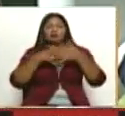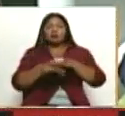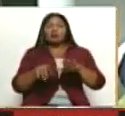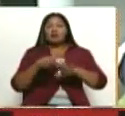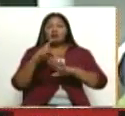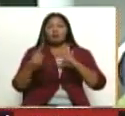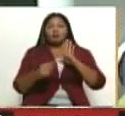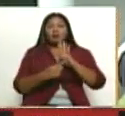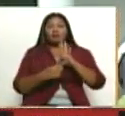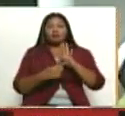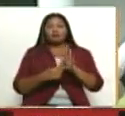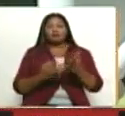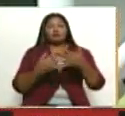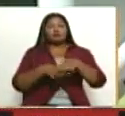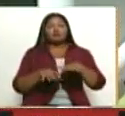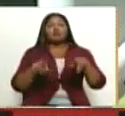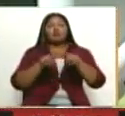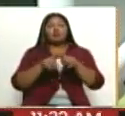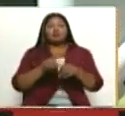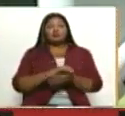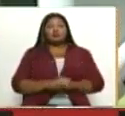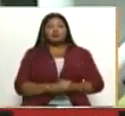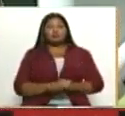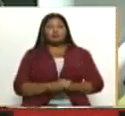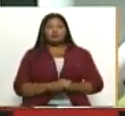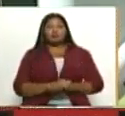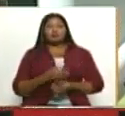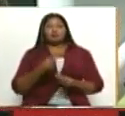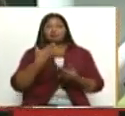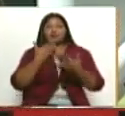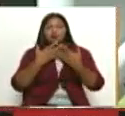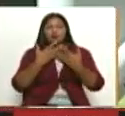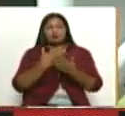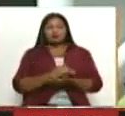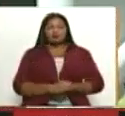e inclusiva. Muchas gracias.